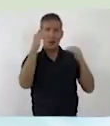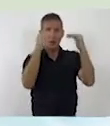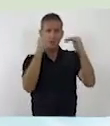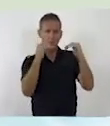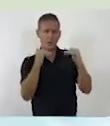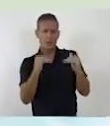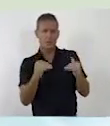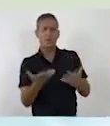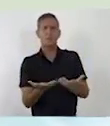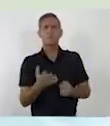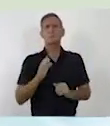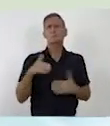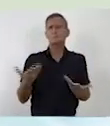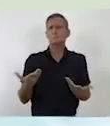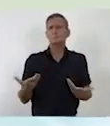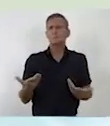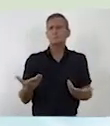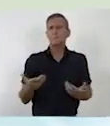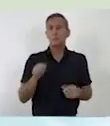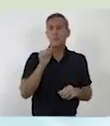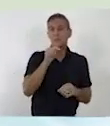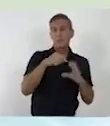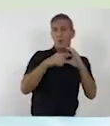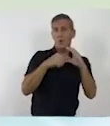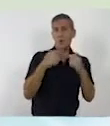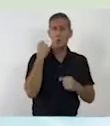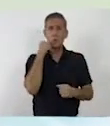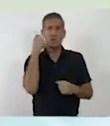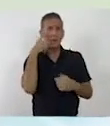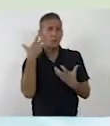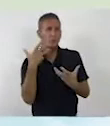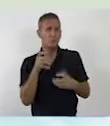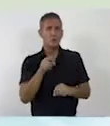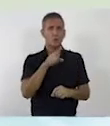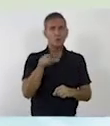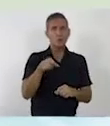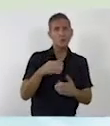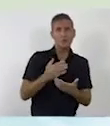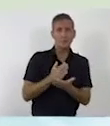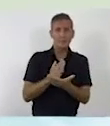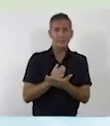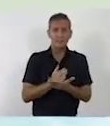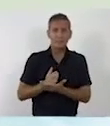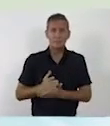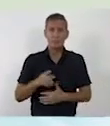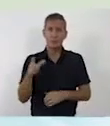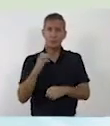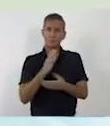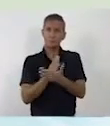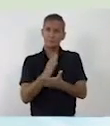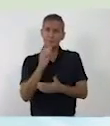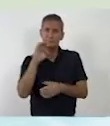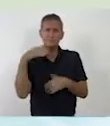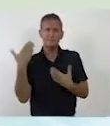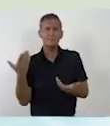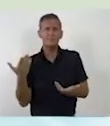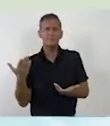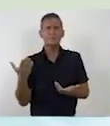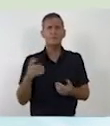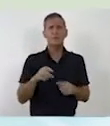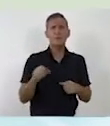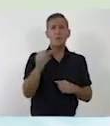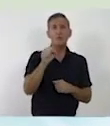¿Qué vamos a clasificar? Bueno, de los contenidos fundamentales que ustedes han estudiado en el curso, vamos a clasificar